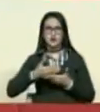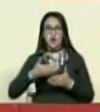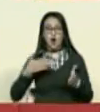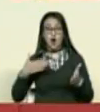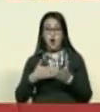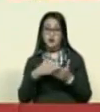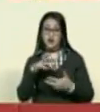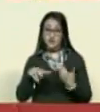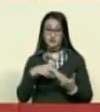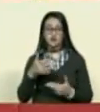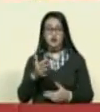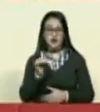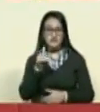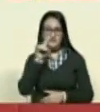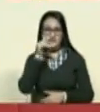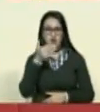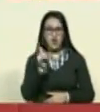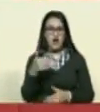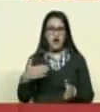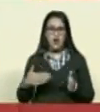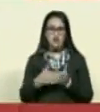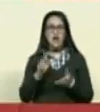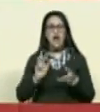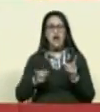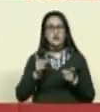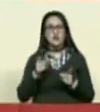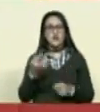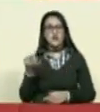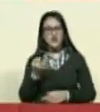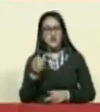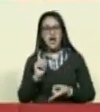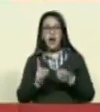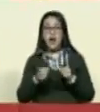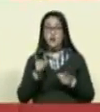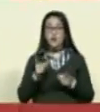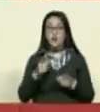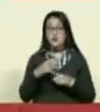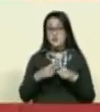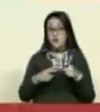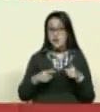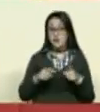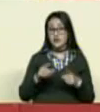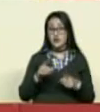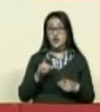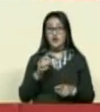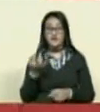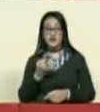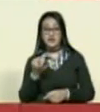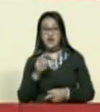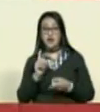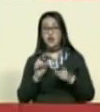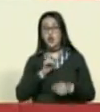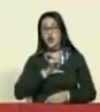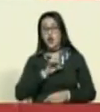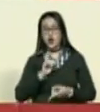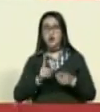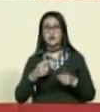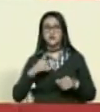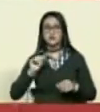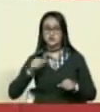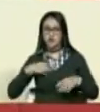de la revolución, pues. Algunos con verdades, otros con medias verdades, otros con dolores, otros con medio dolores. Y yo los